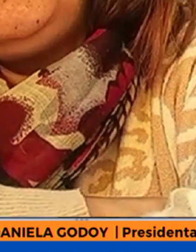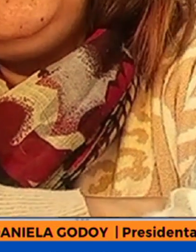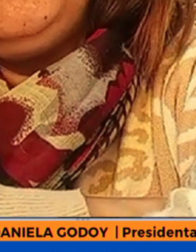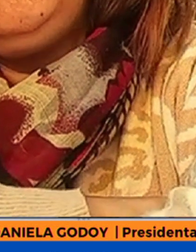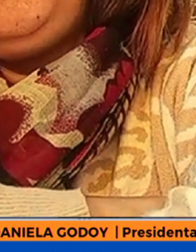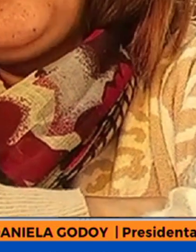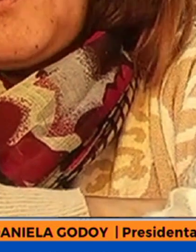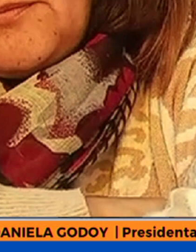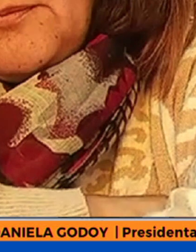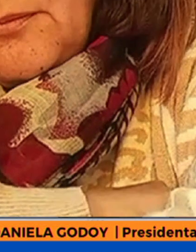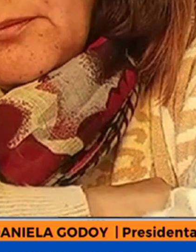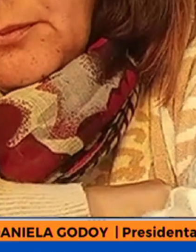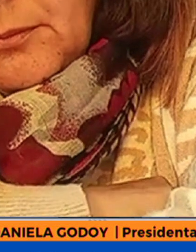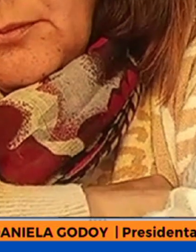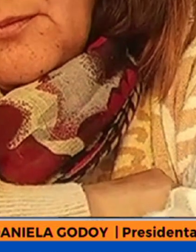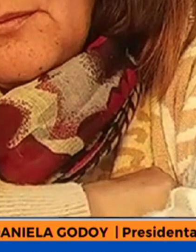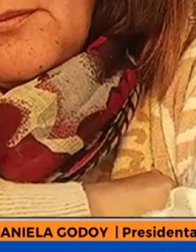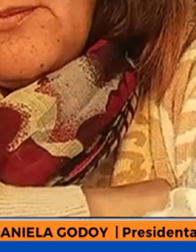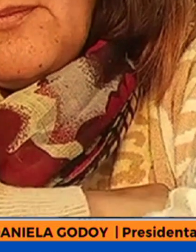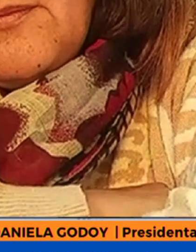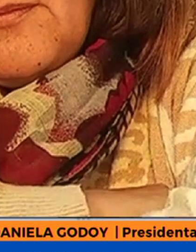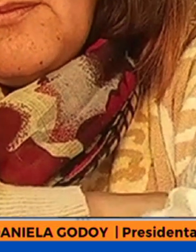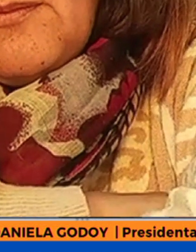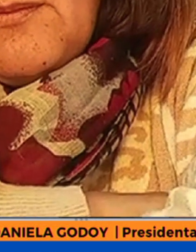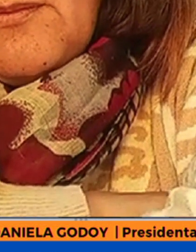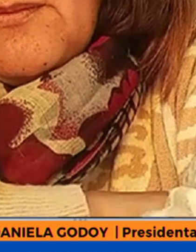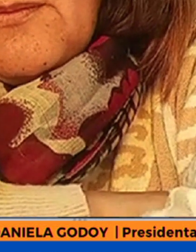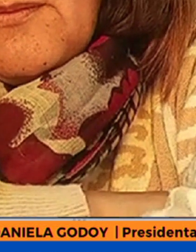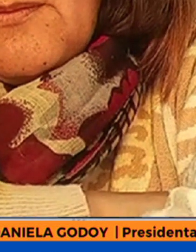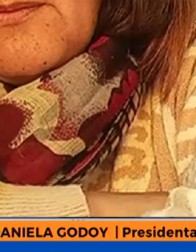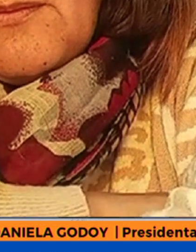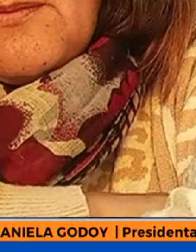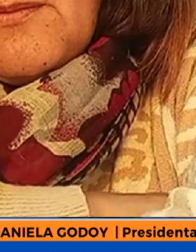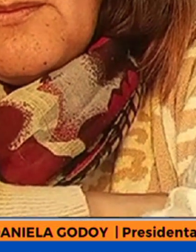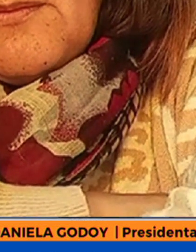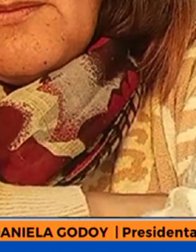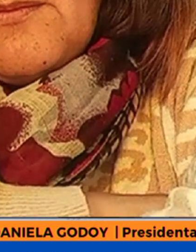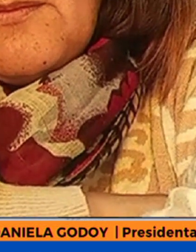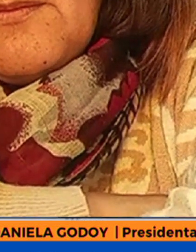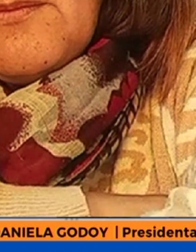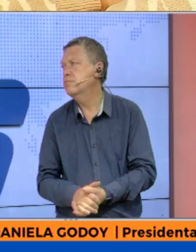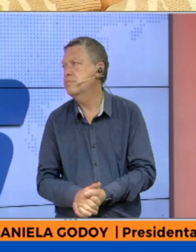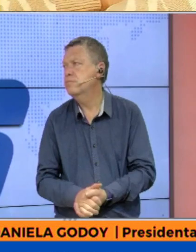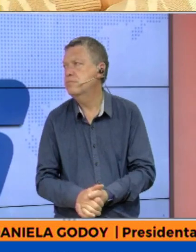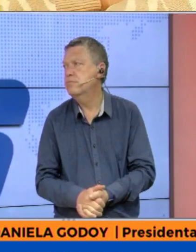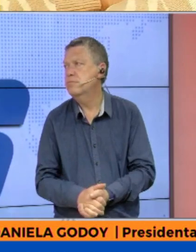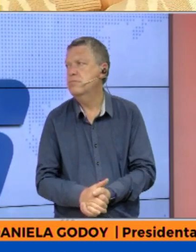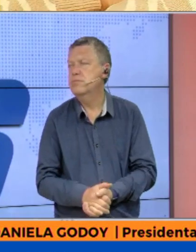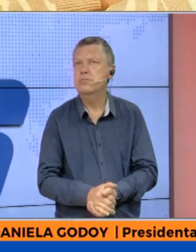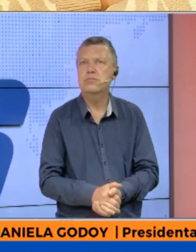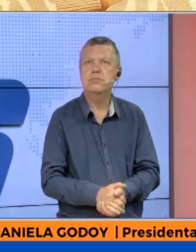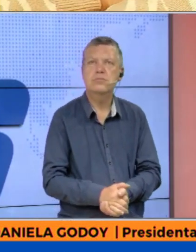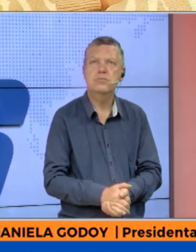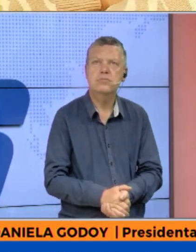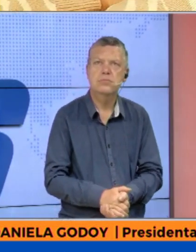lugar tranquilo. Bien. 31 de diciembre de 1992, Alejandro, fue el último día que tocó pito el tren ahí en la